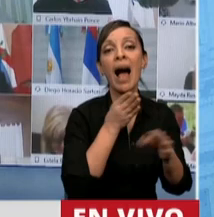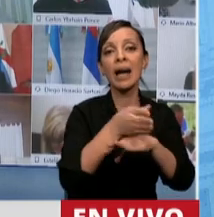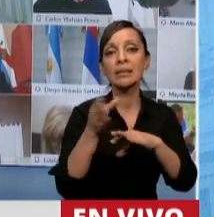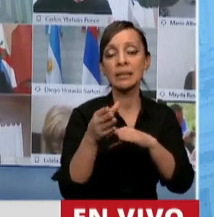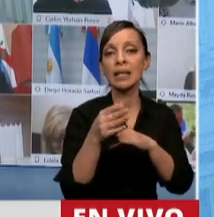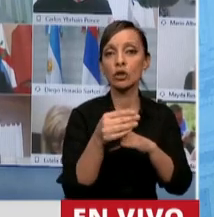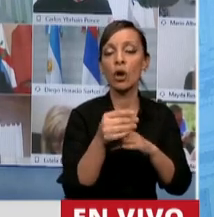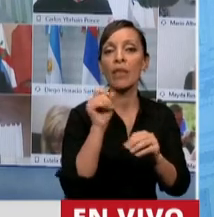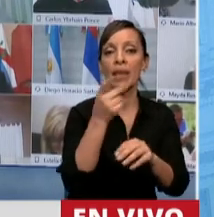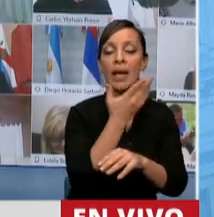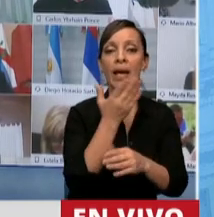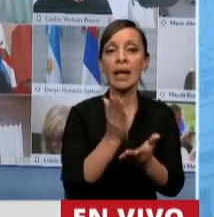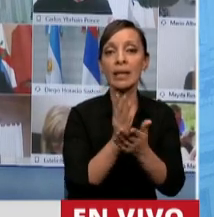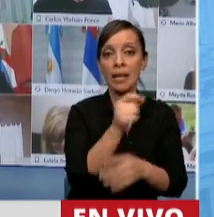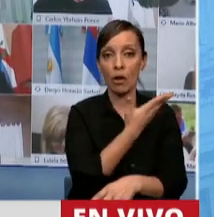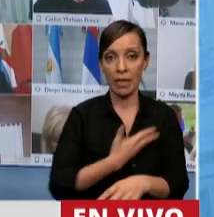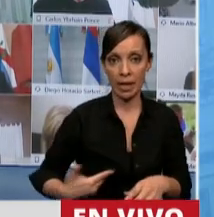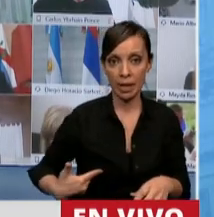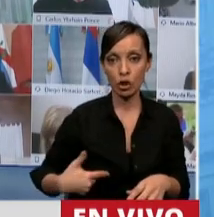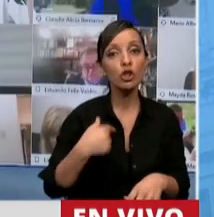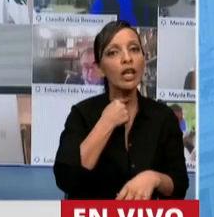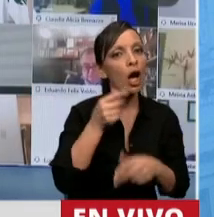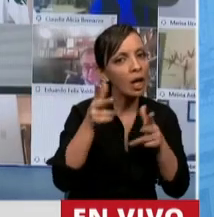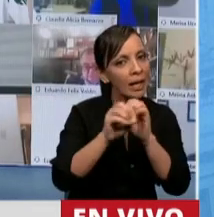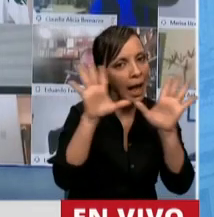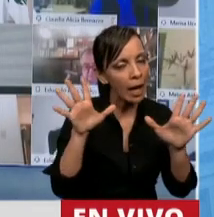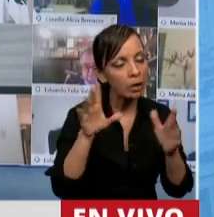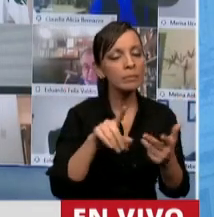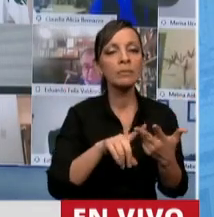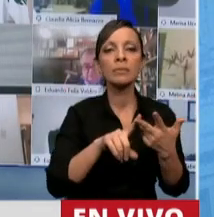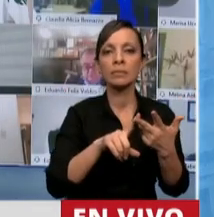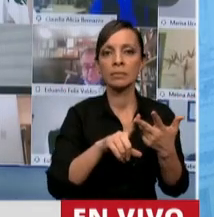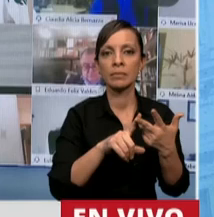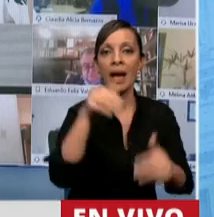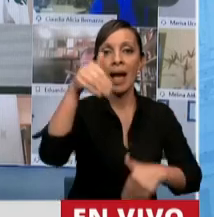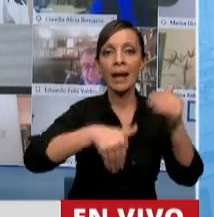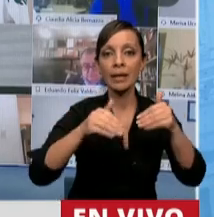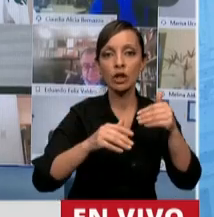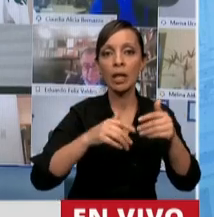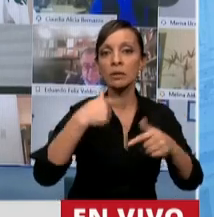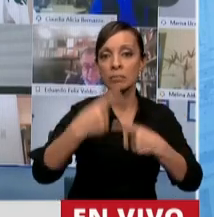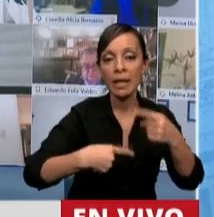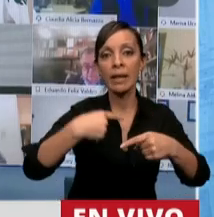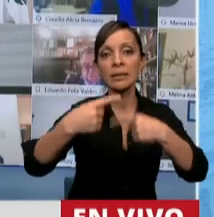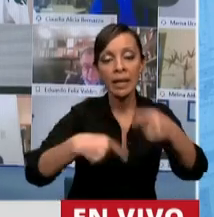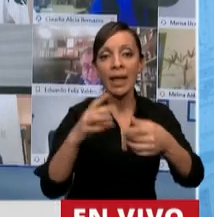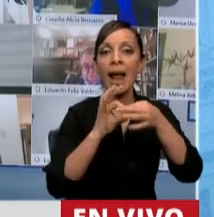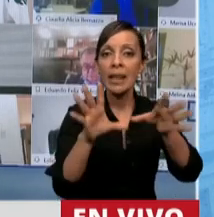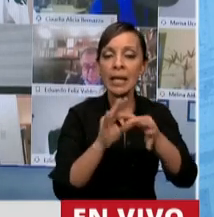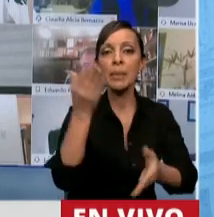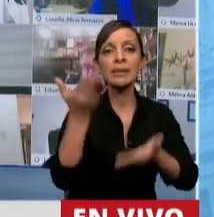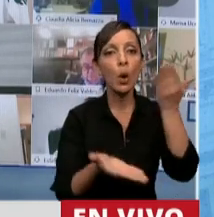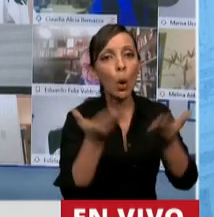con sujeción al Estado de Derecho, y quiero subrayarlo, la celebración de elecciones periódicas, libres y justas